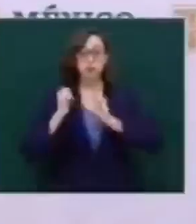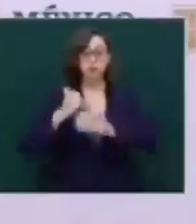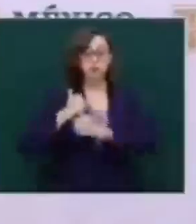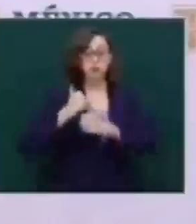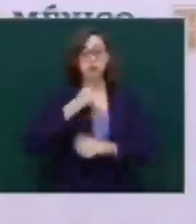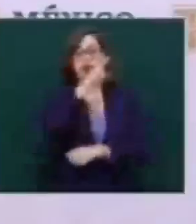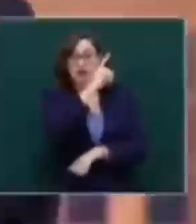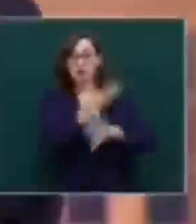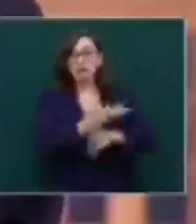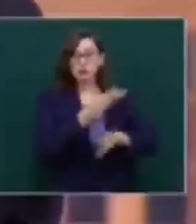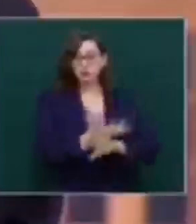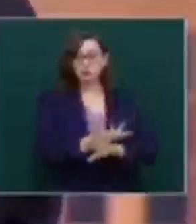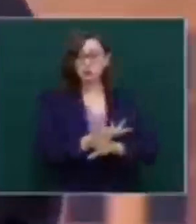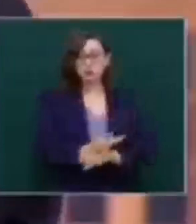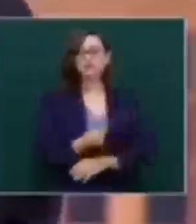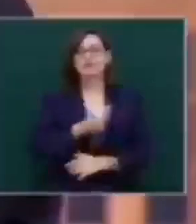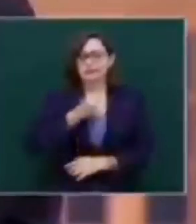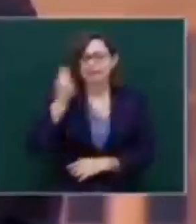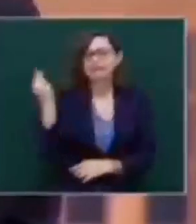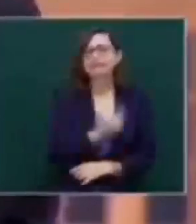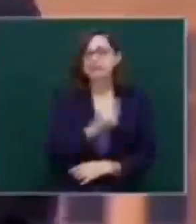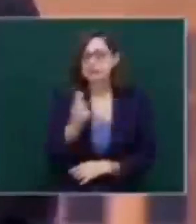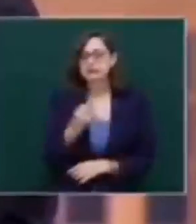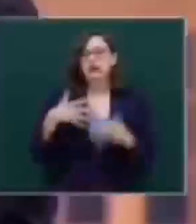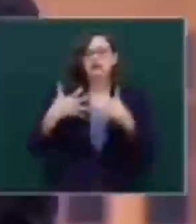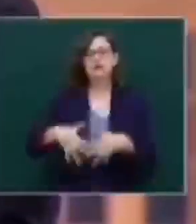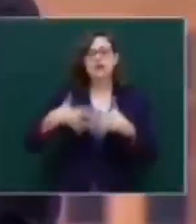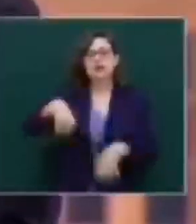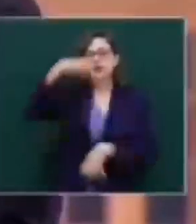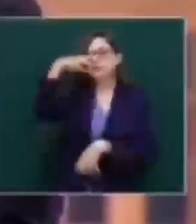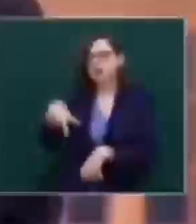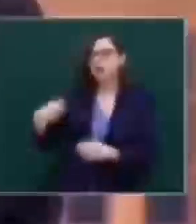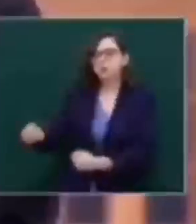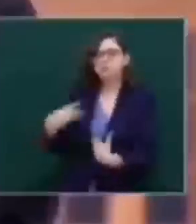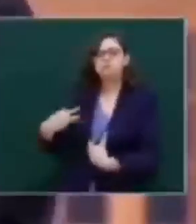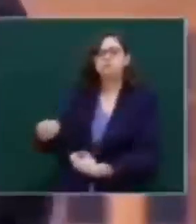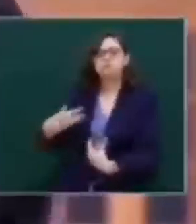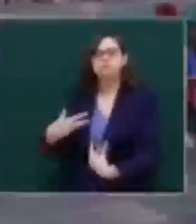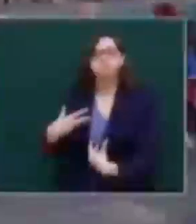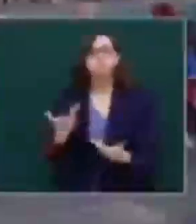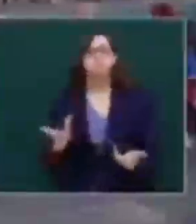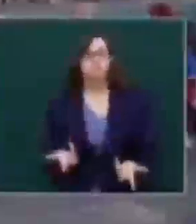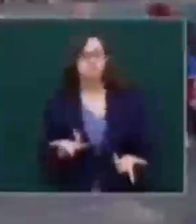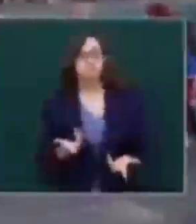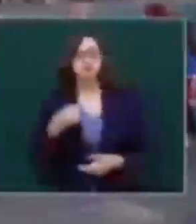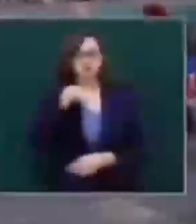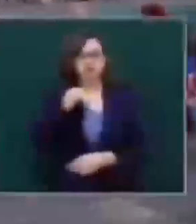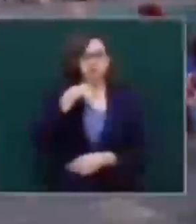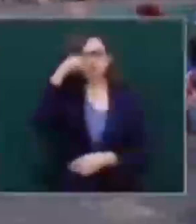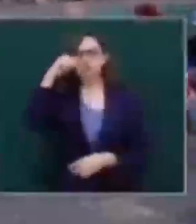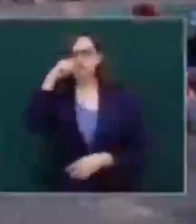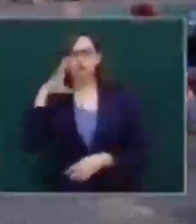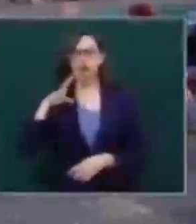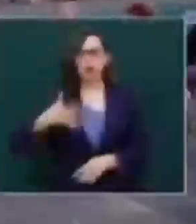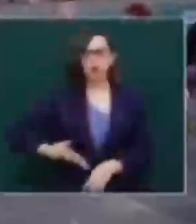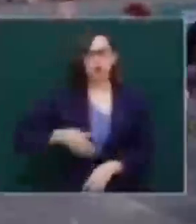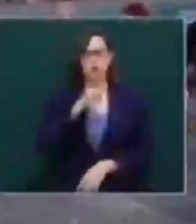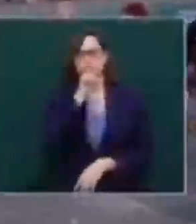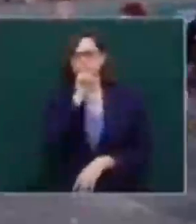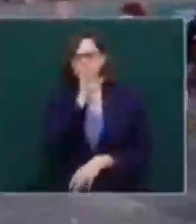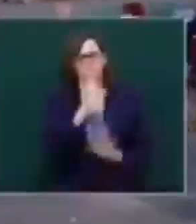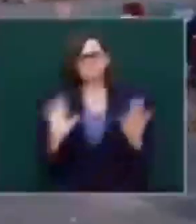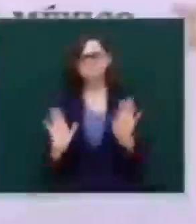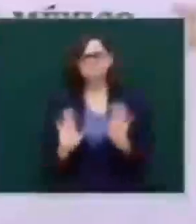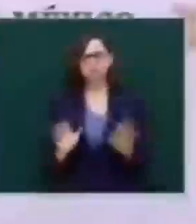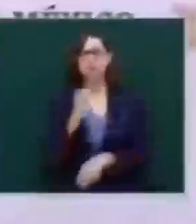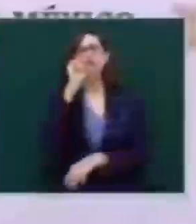Estados Unidos depende de autopartes que se fabrican en México. Esto no lo digo con orgullo, sino para subrayar